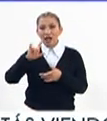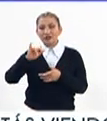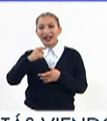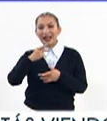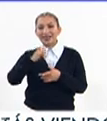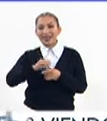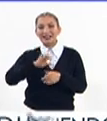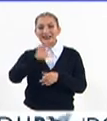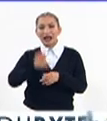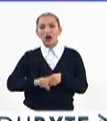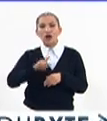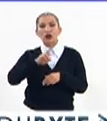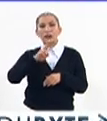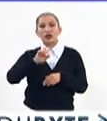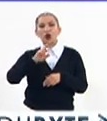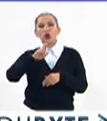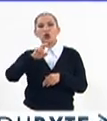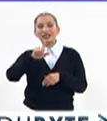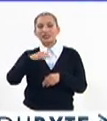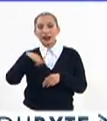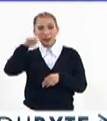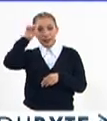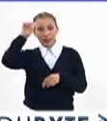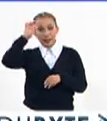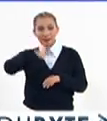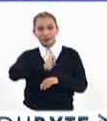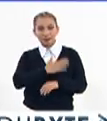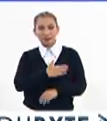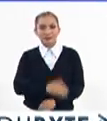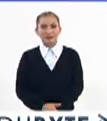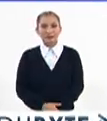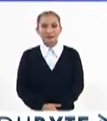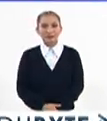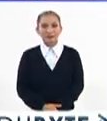Carlos Gaitán en Chicago y Roberto Ruiz en Madrid, España.